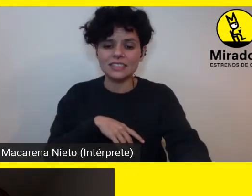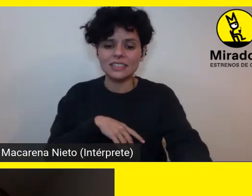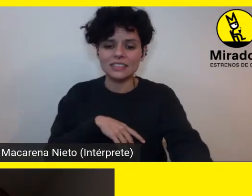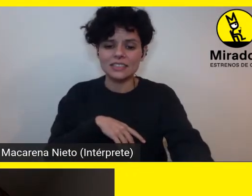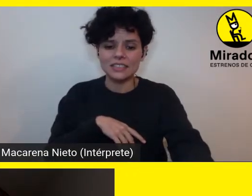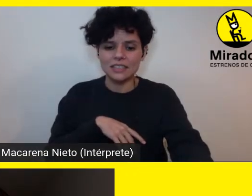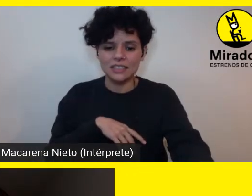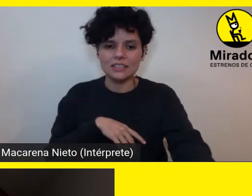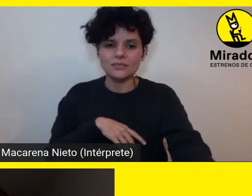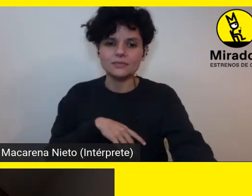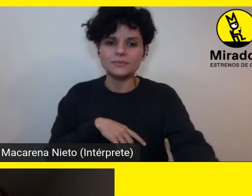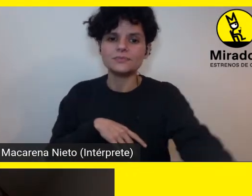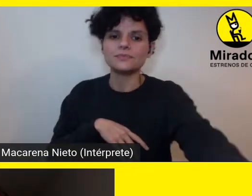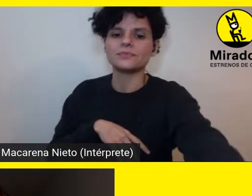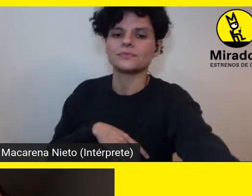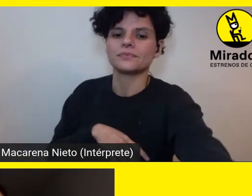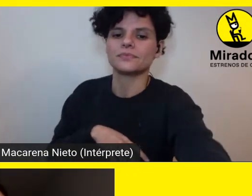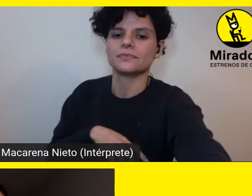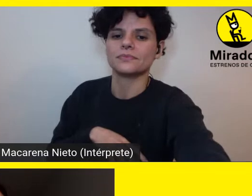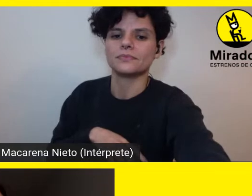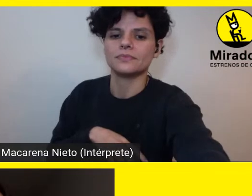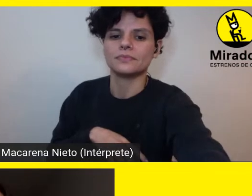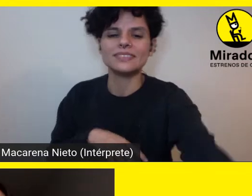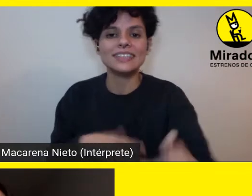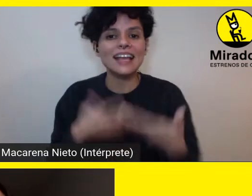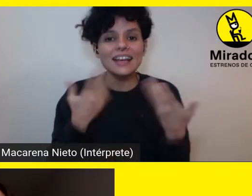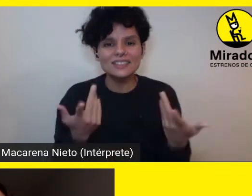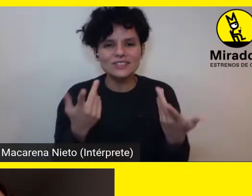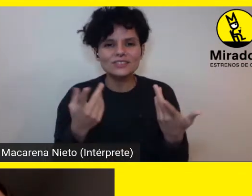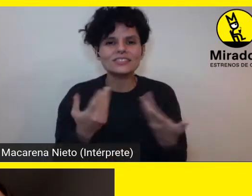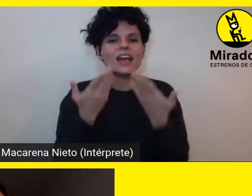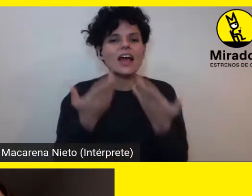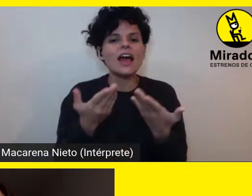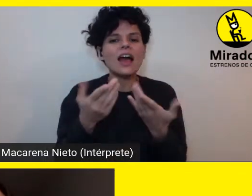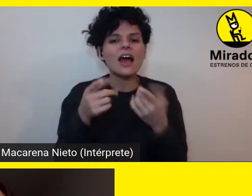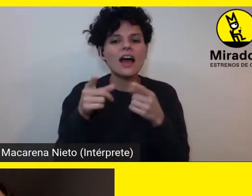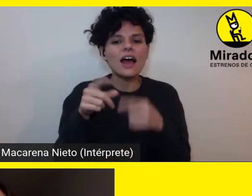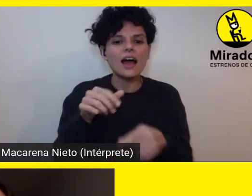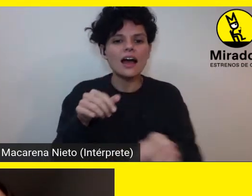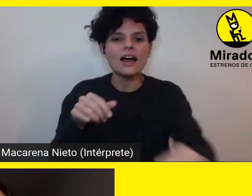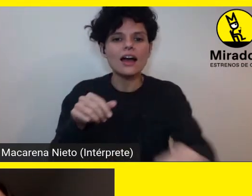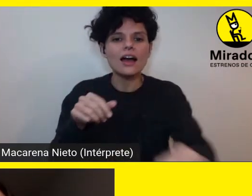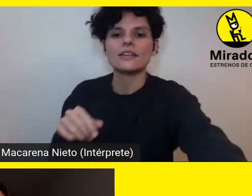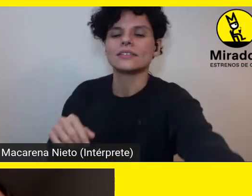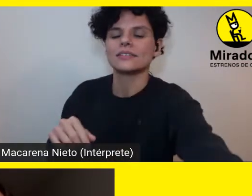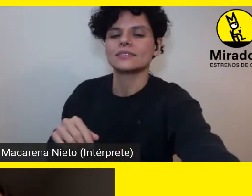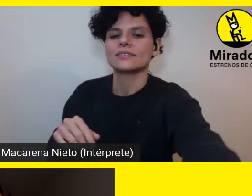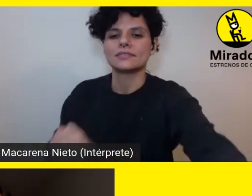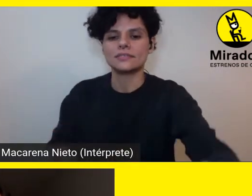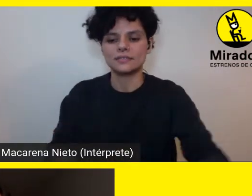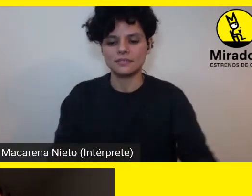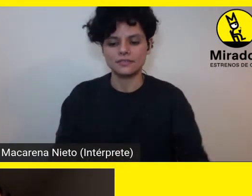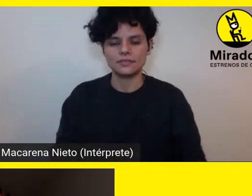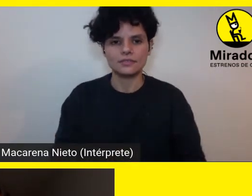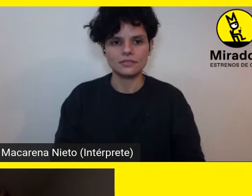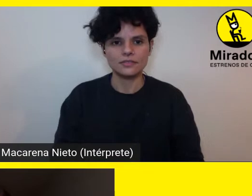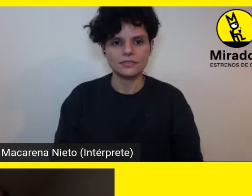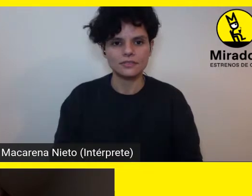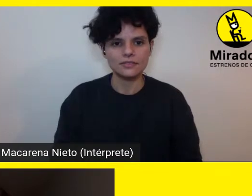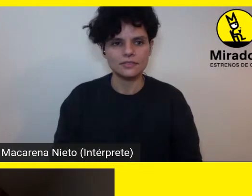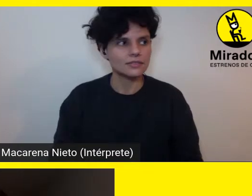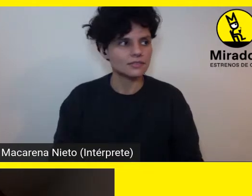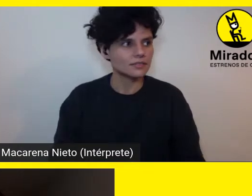que, Alejandra, bienvenida. Muchas gracias por hacerte parte de esto. Sabemos que tú tienes un vínculo